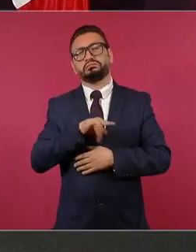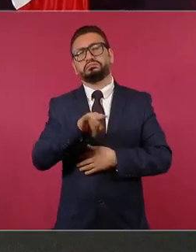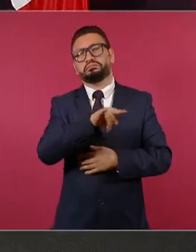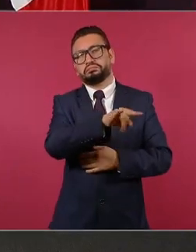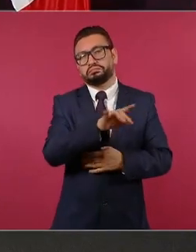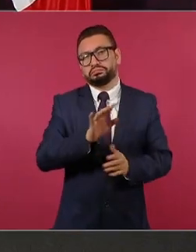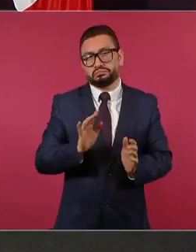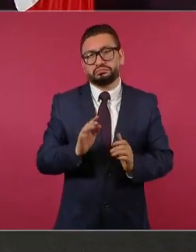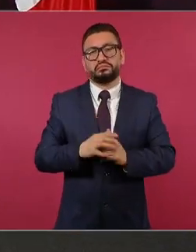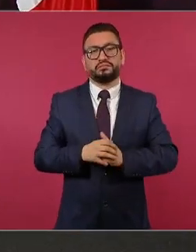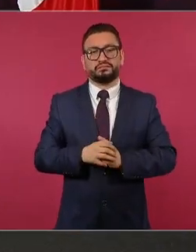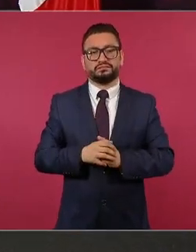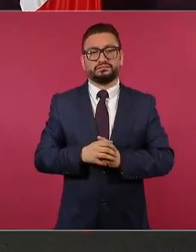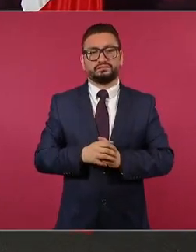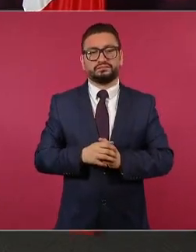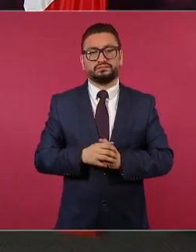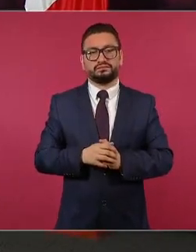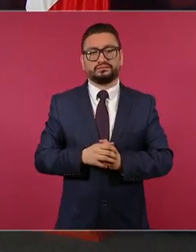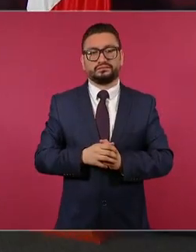y